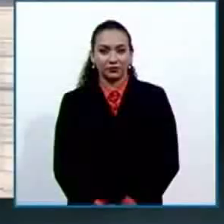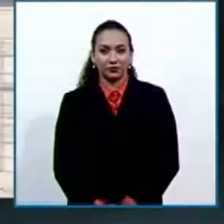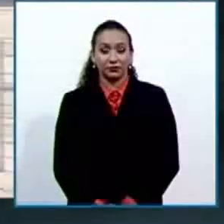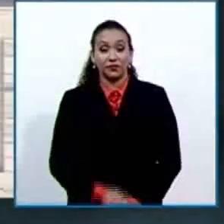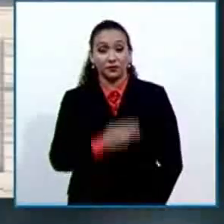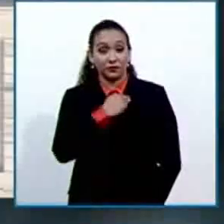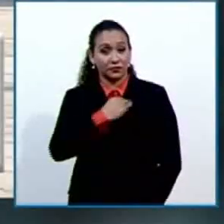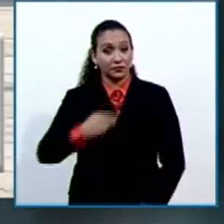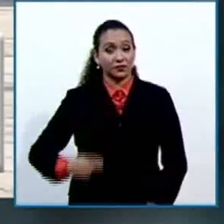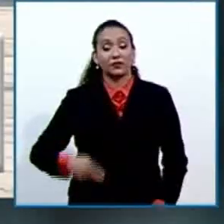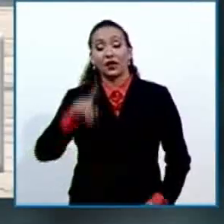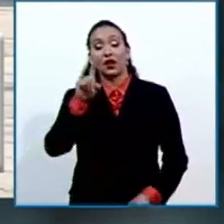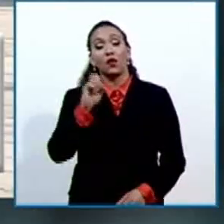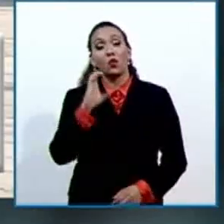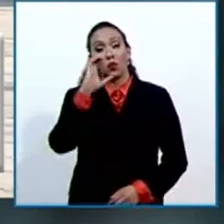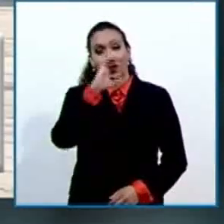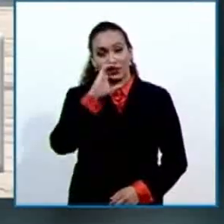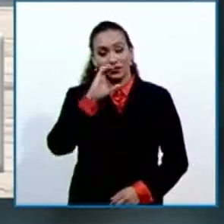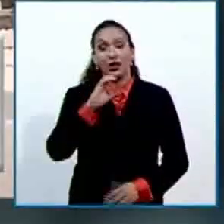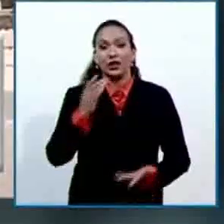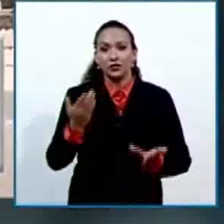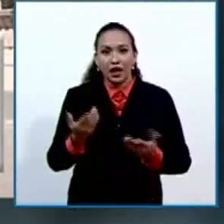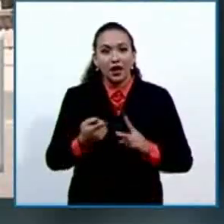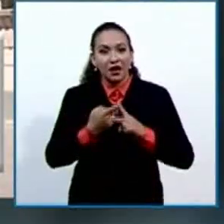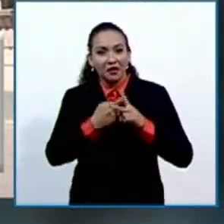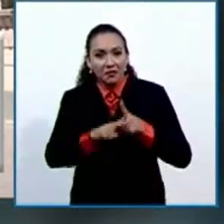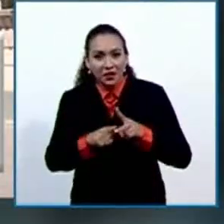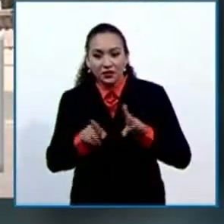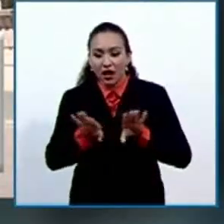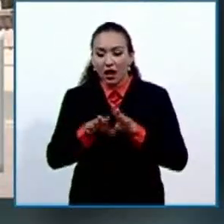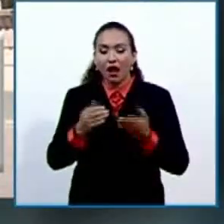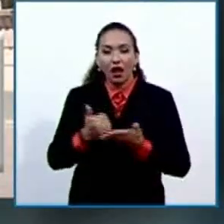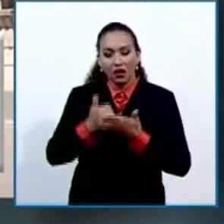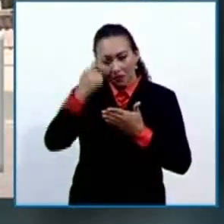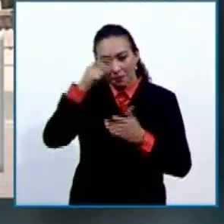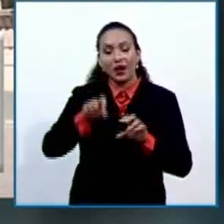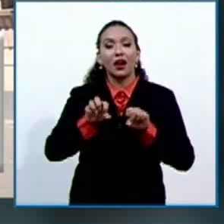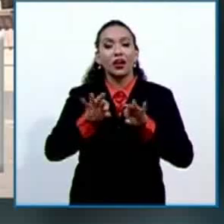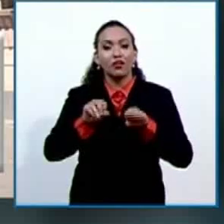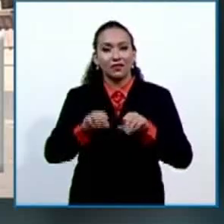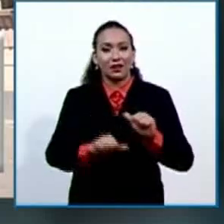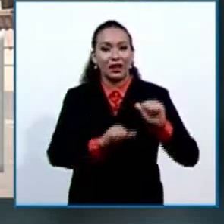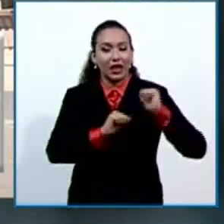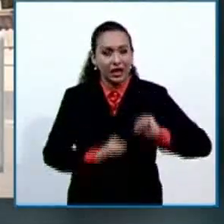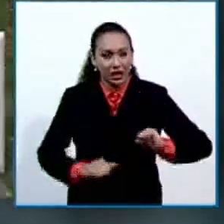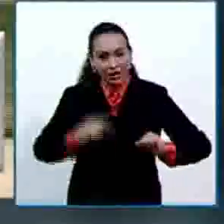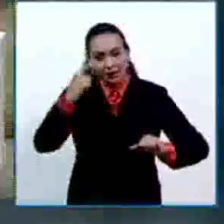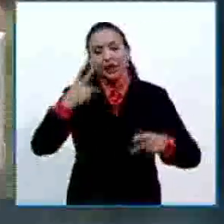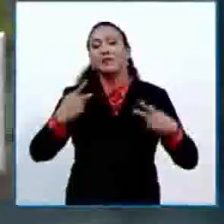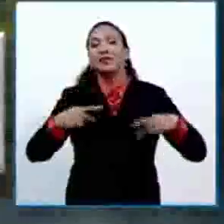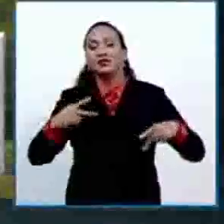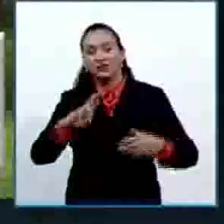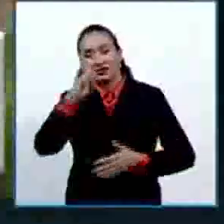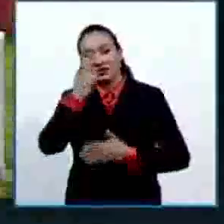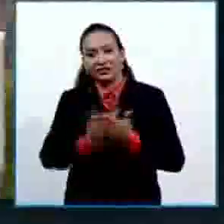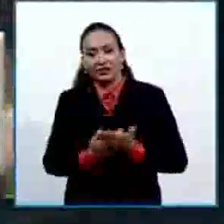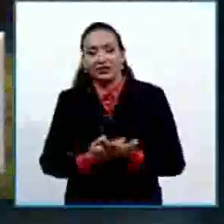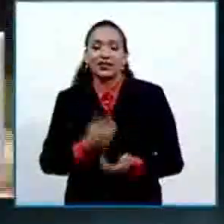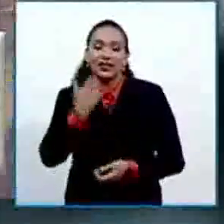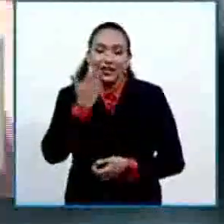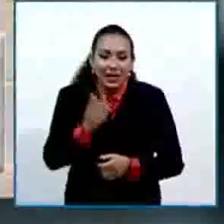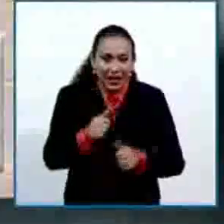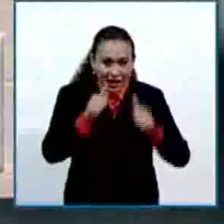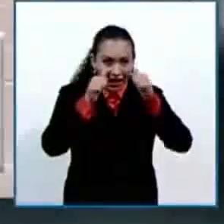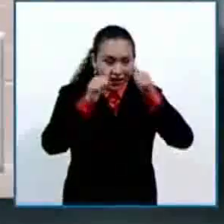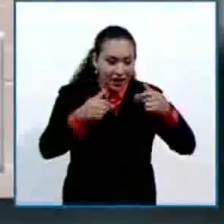El municipio de Aguascalientes alista la implementación del juzgado cívico para menores infractores, que busca ofrecer un trato